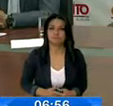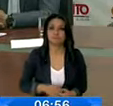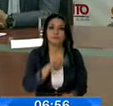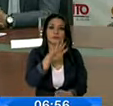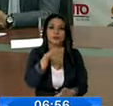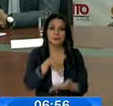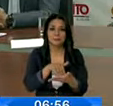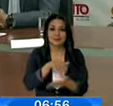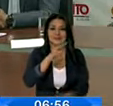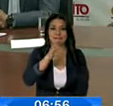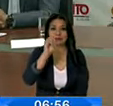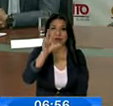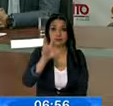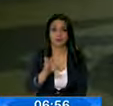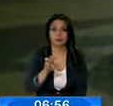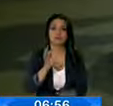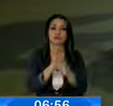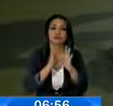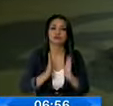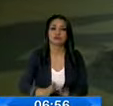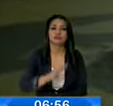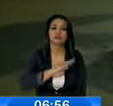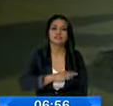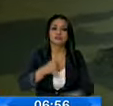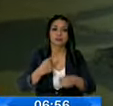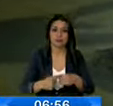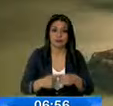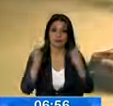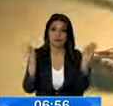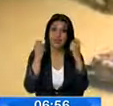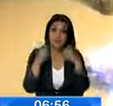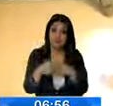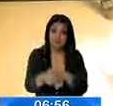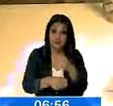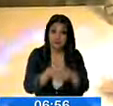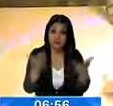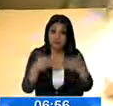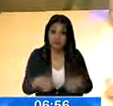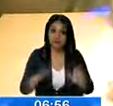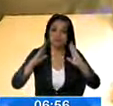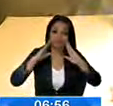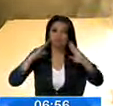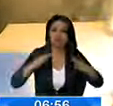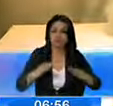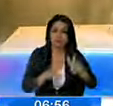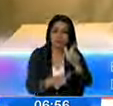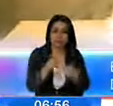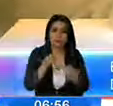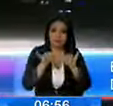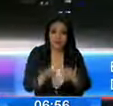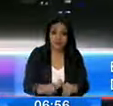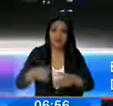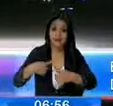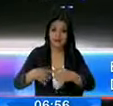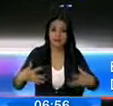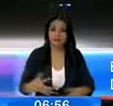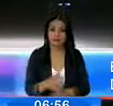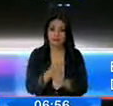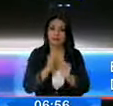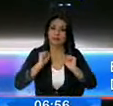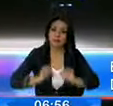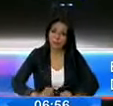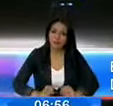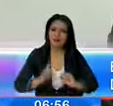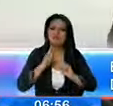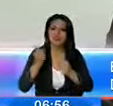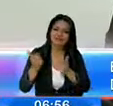4.630 funcionarios del municipio de Quito trabajarán estas festividades con el objetivo de preservar la seguridad de quienes se queden en la capital para recibir